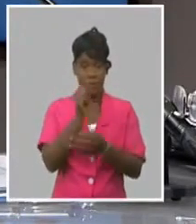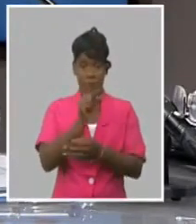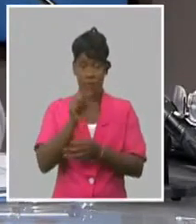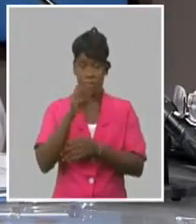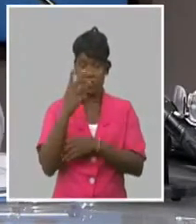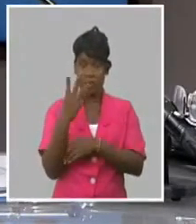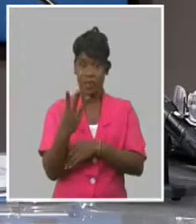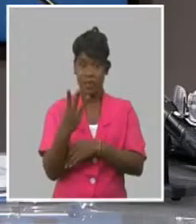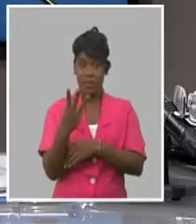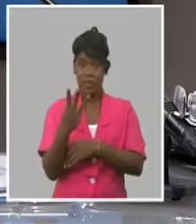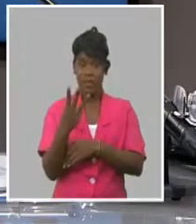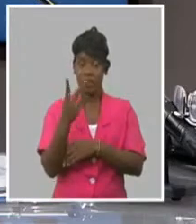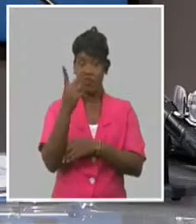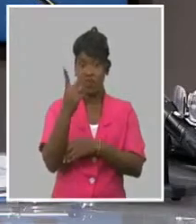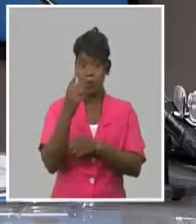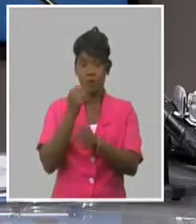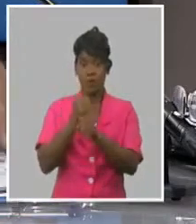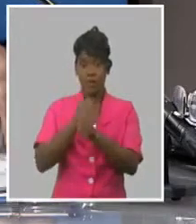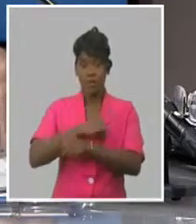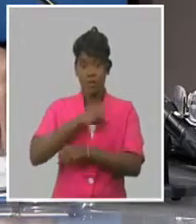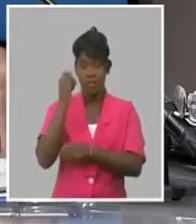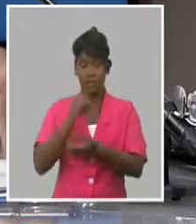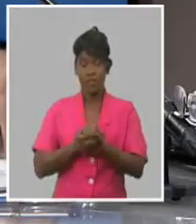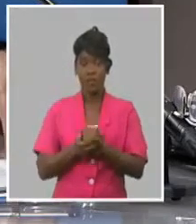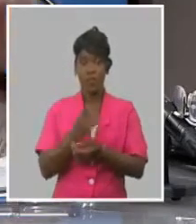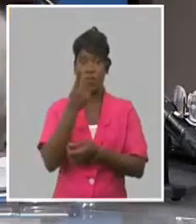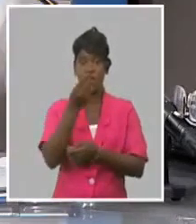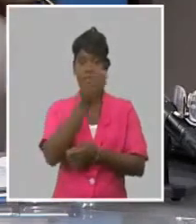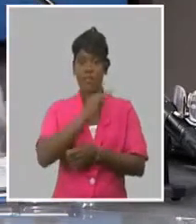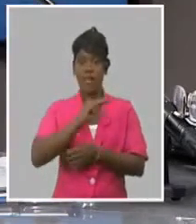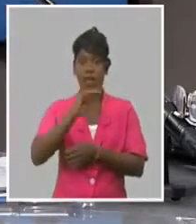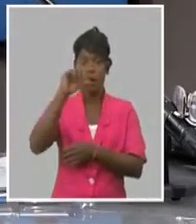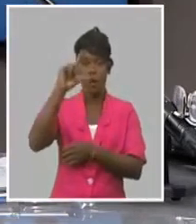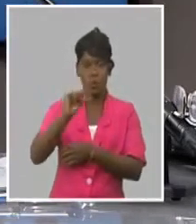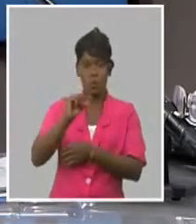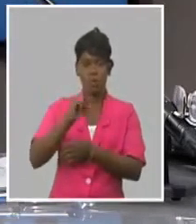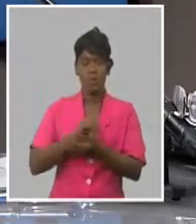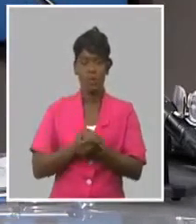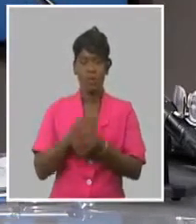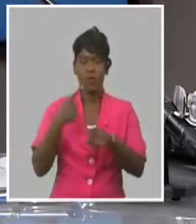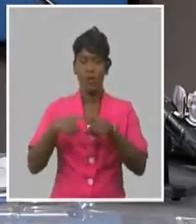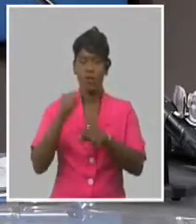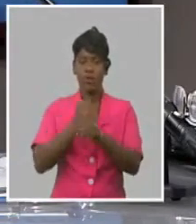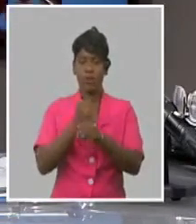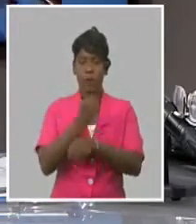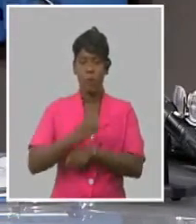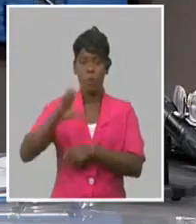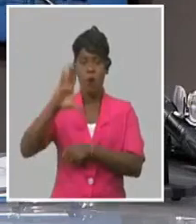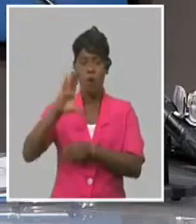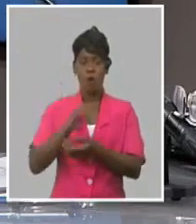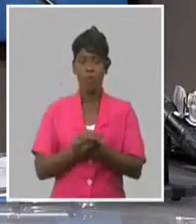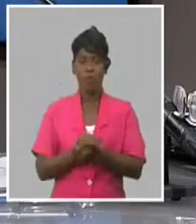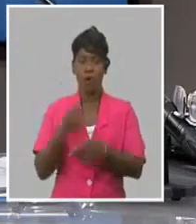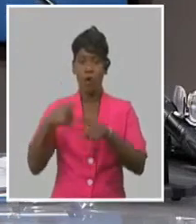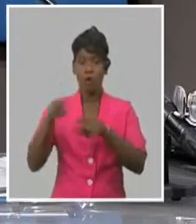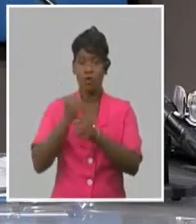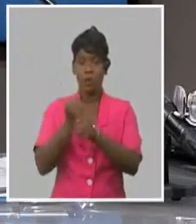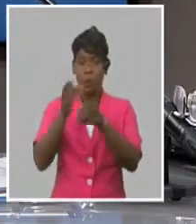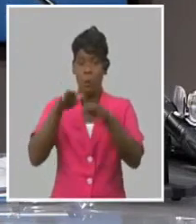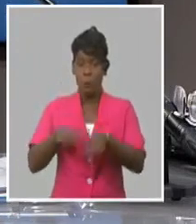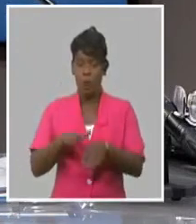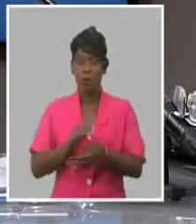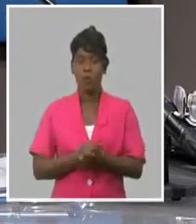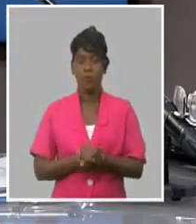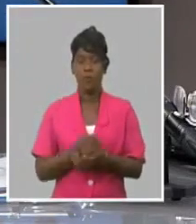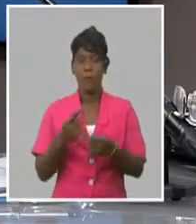Y también nos pudiera ocurrir que en un núcleo familiar estén las mismas 3 personas, pero que los dos ganen salario